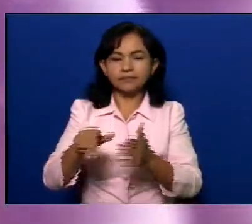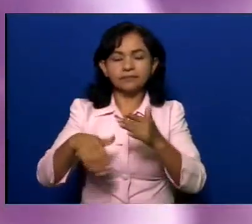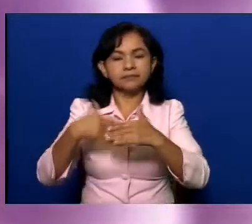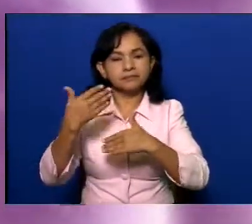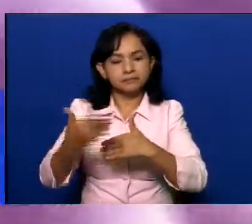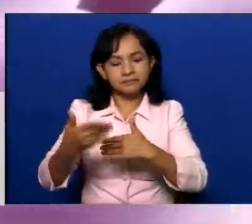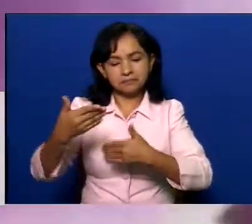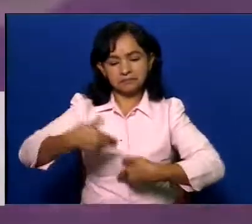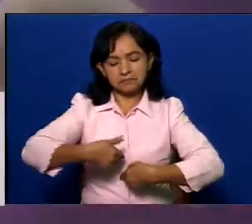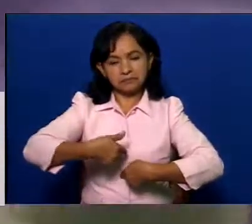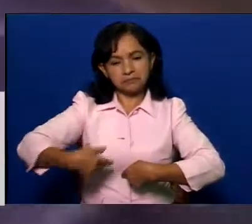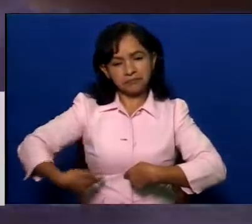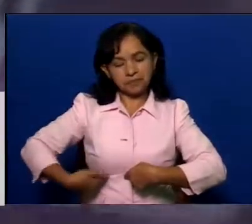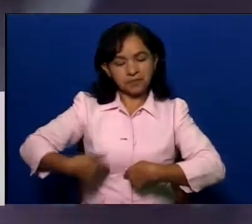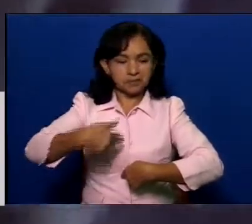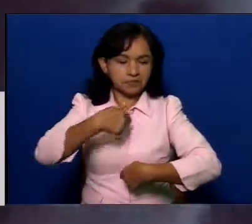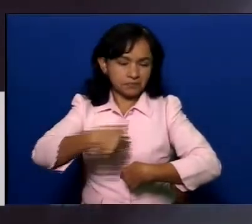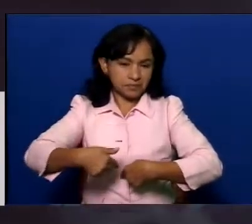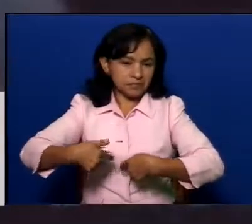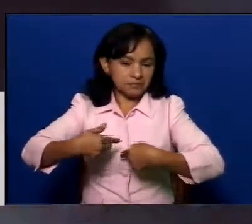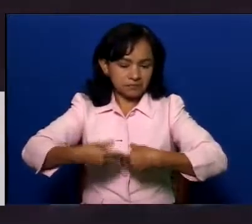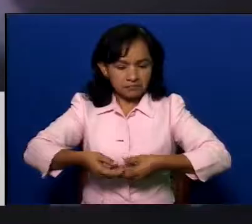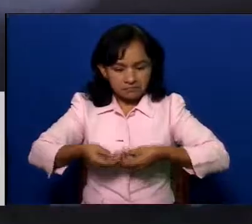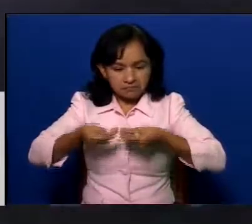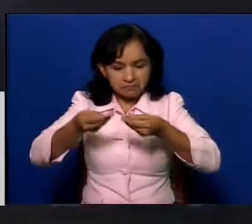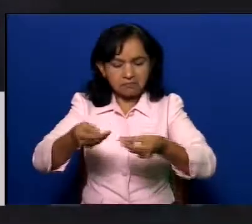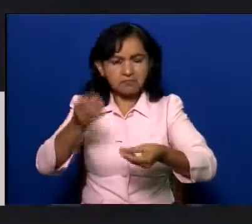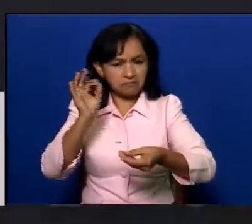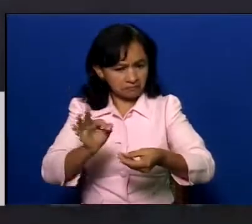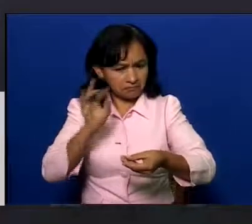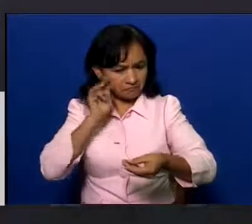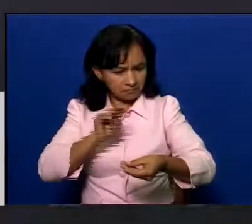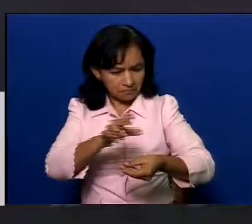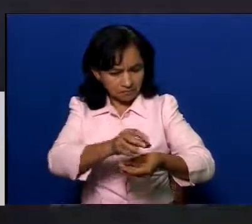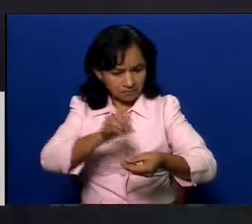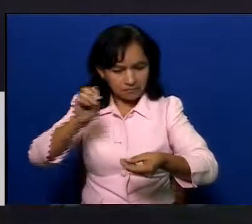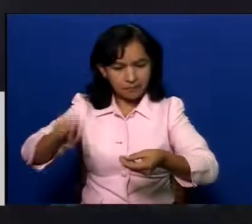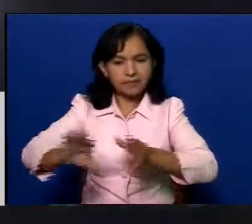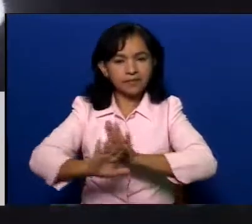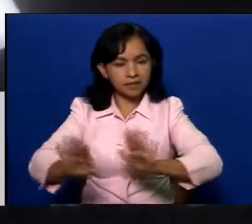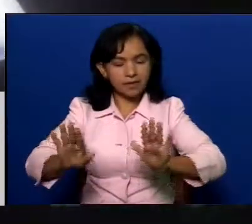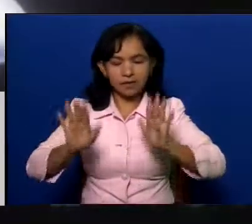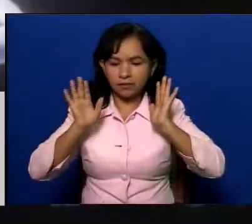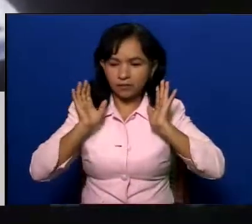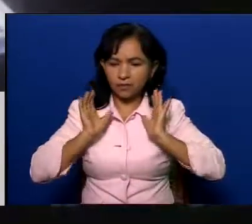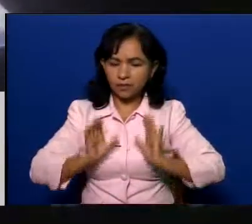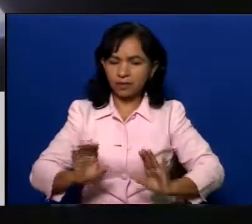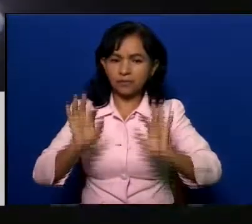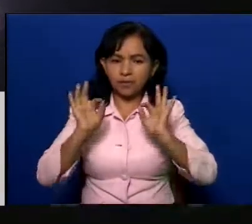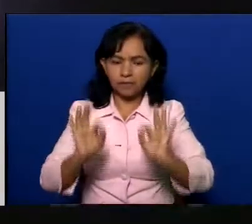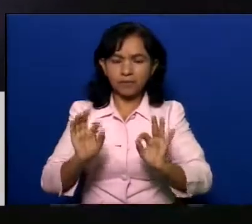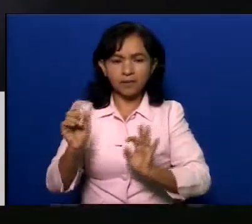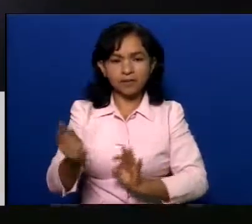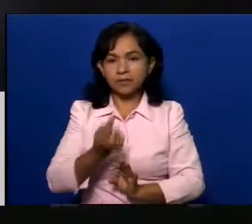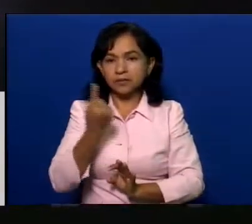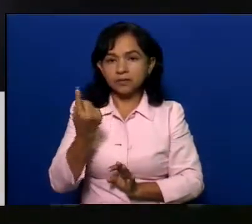su cirugía, están a veces bien ubicados y pues no dejan complicaciones, más que si